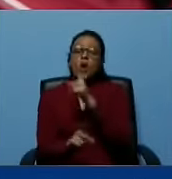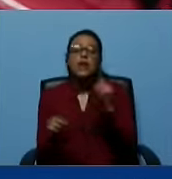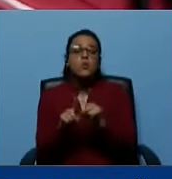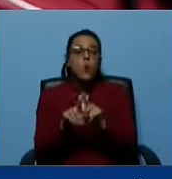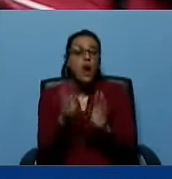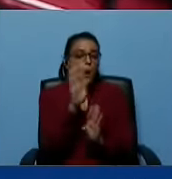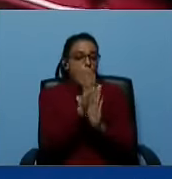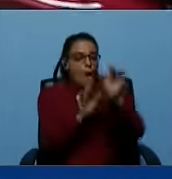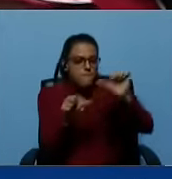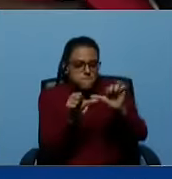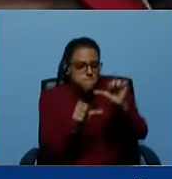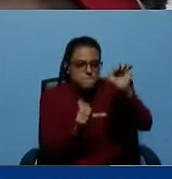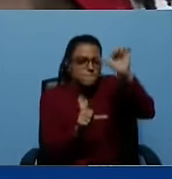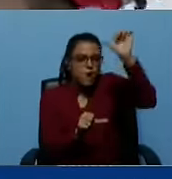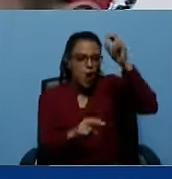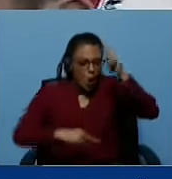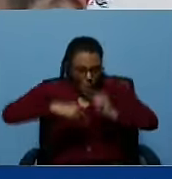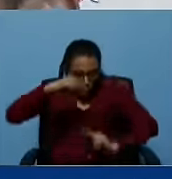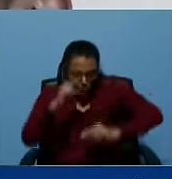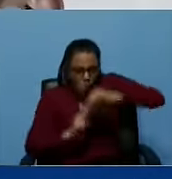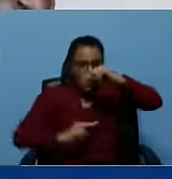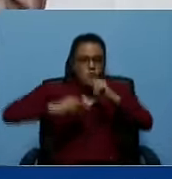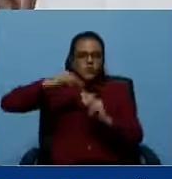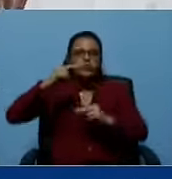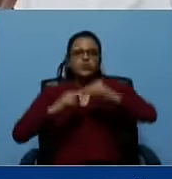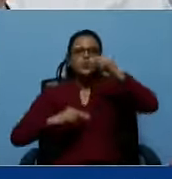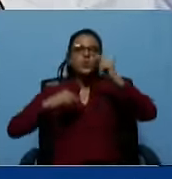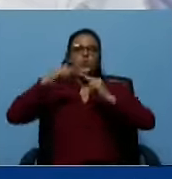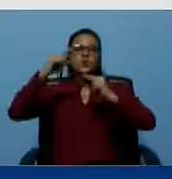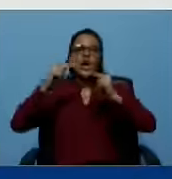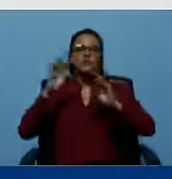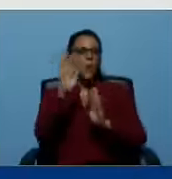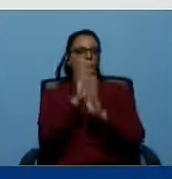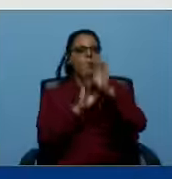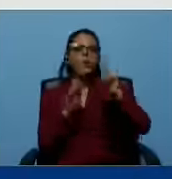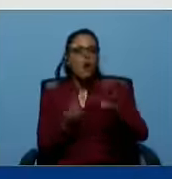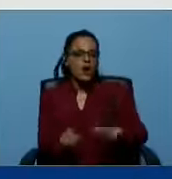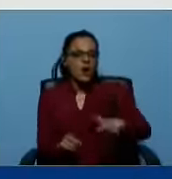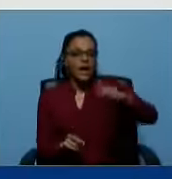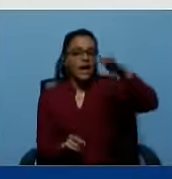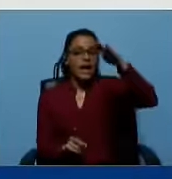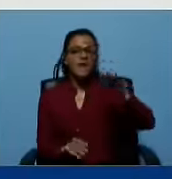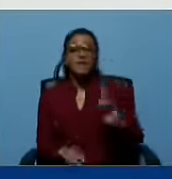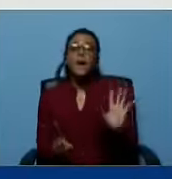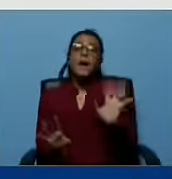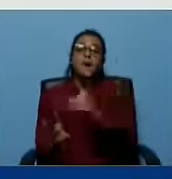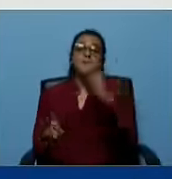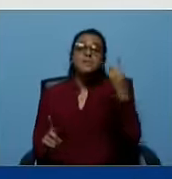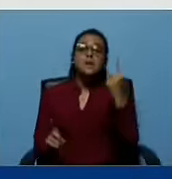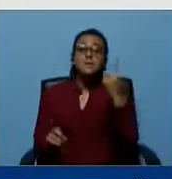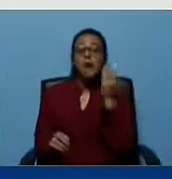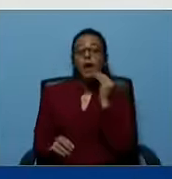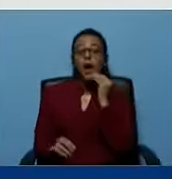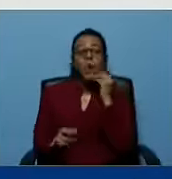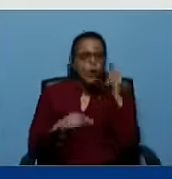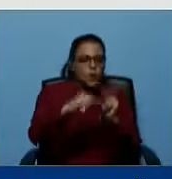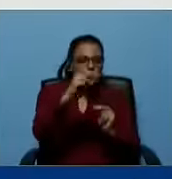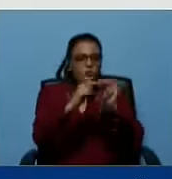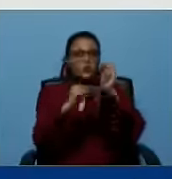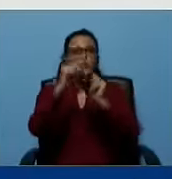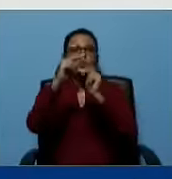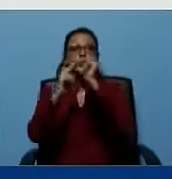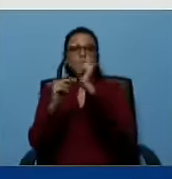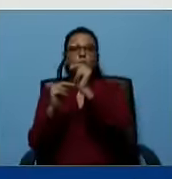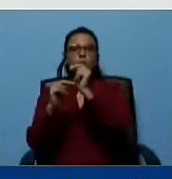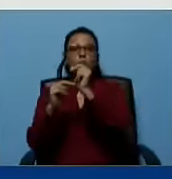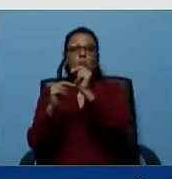desarrollándose. Él se está construyendo. En todo caso, se podría llamar primera juventud constructiva, ¿verdad?